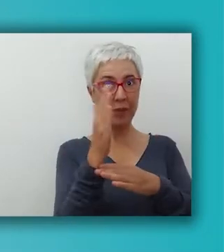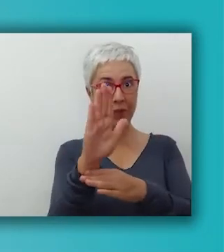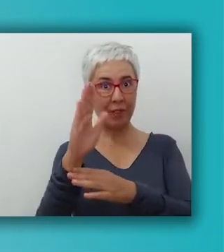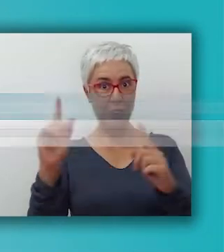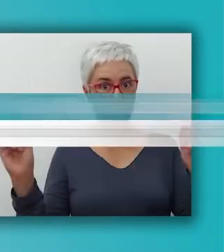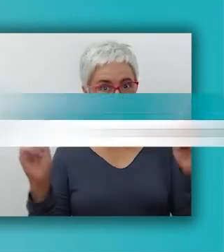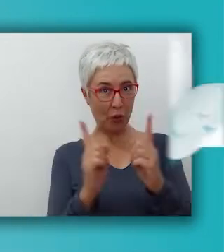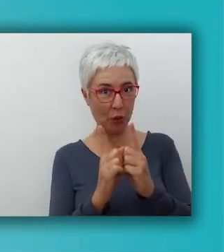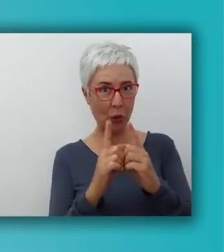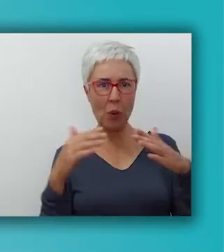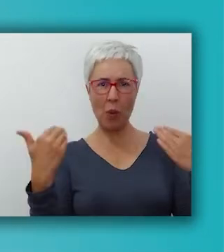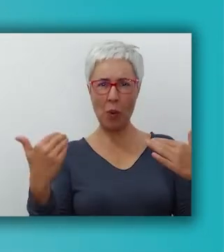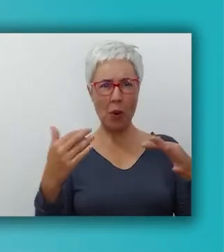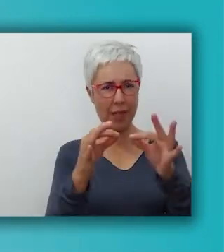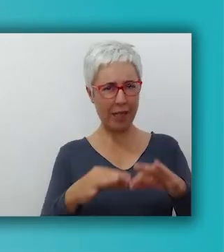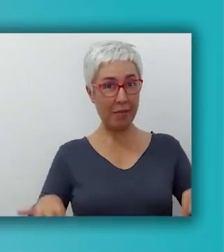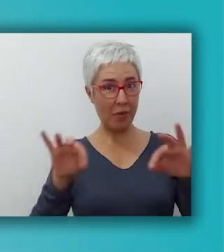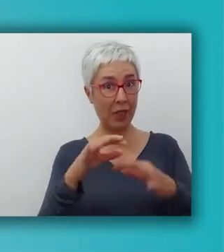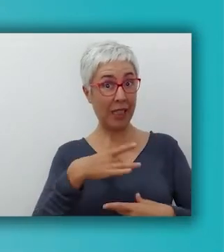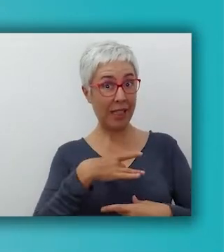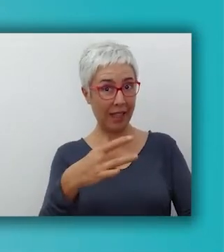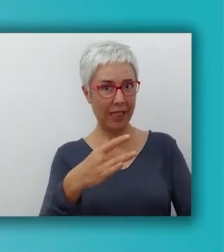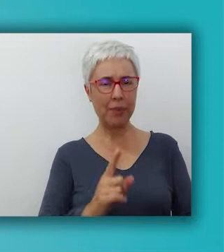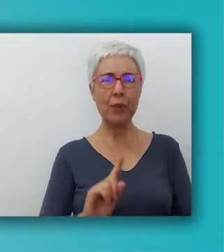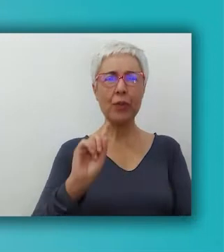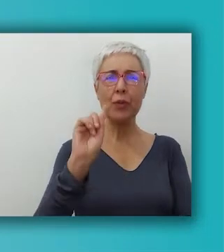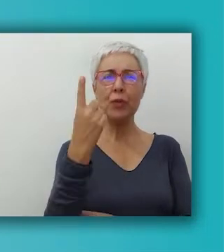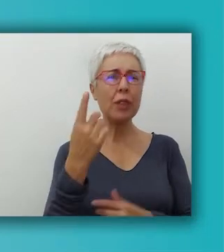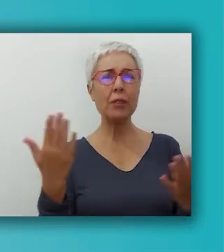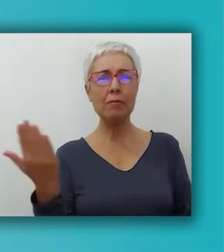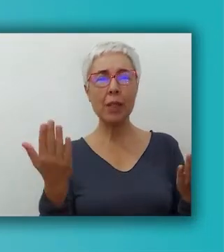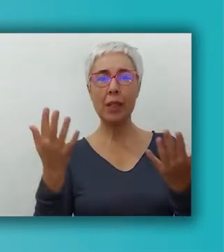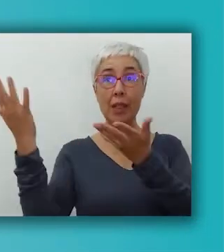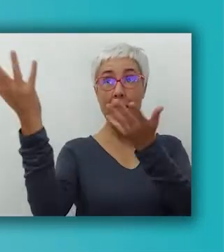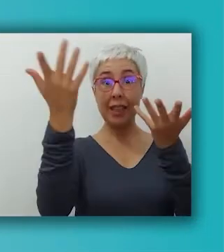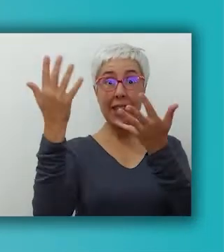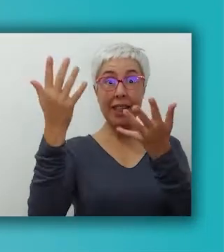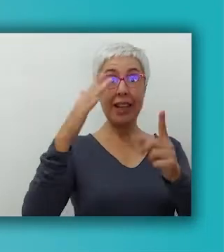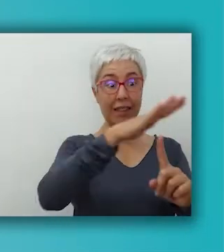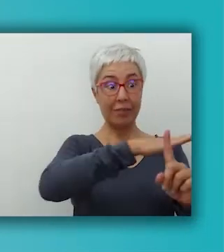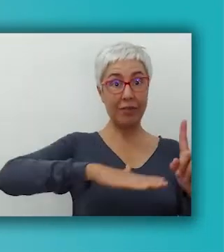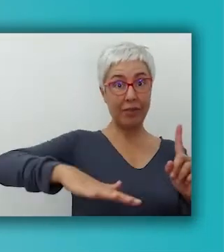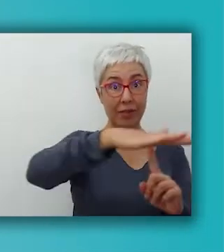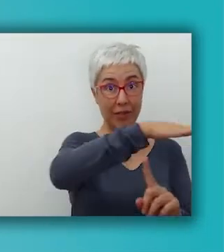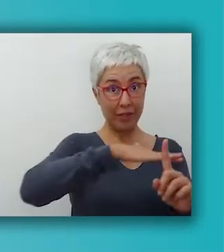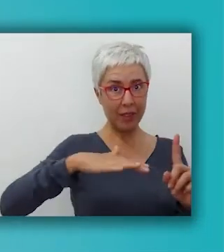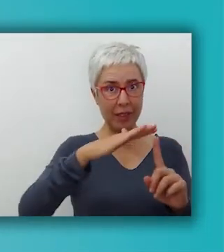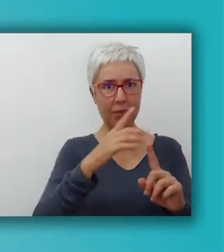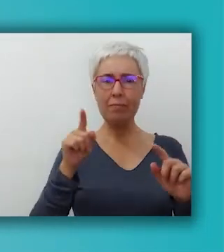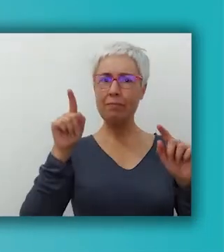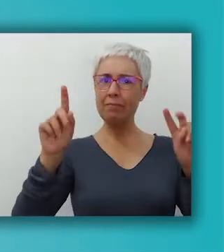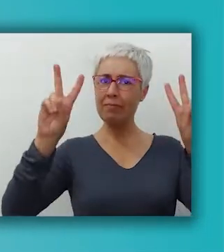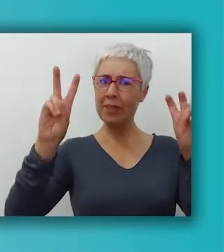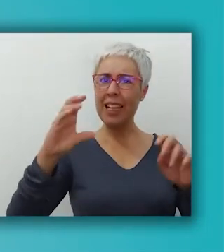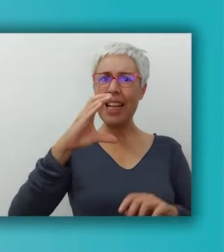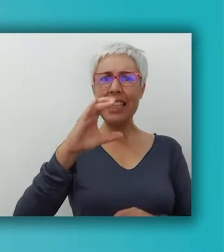impacto. Y empezamos con uno que tiene mucho impacto en el medio ambiente y en el cambio climático. Nos lo presenta Gregorio, CEO de